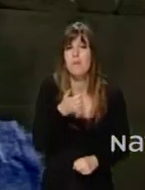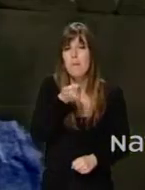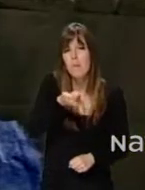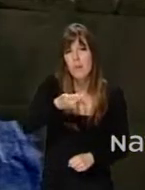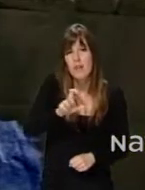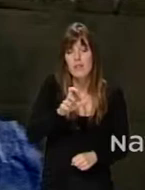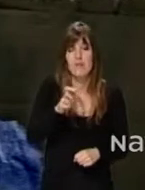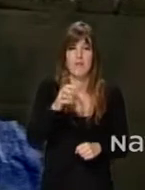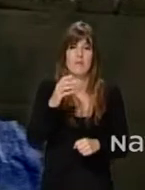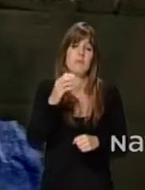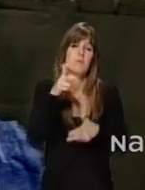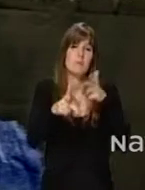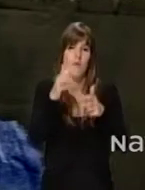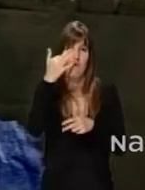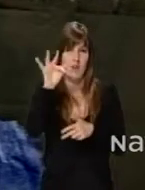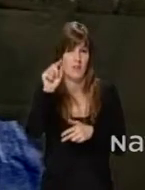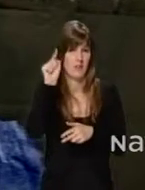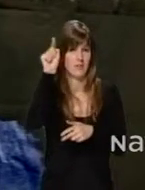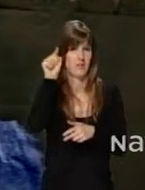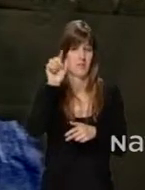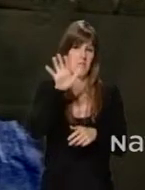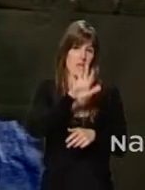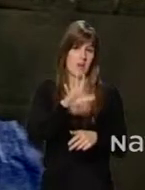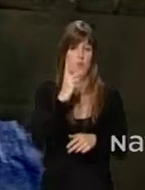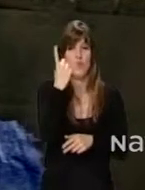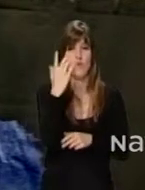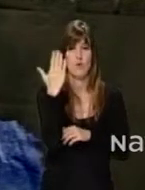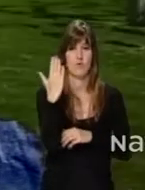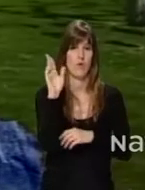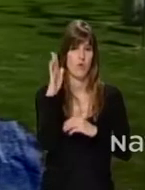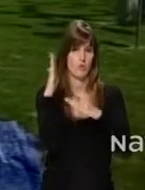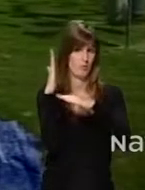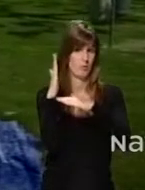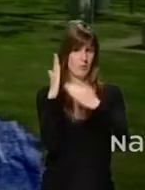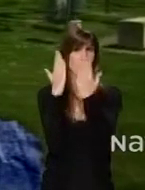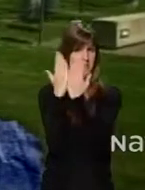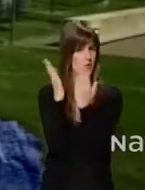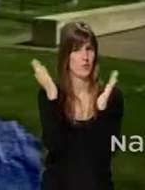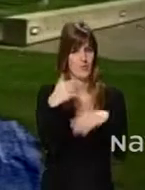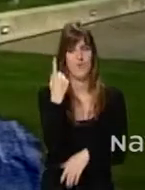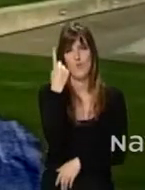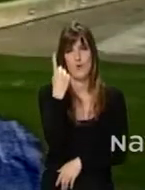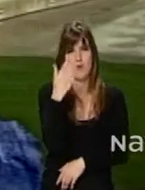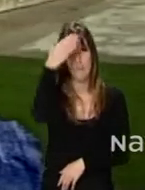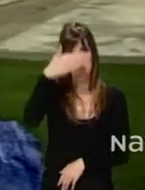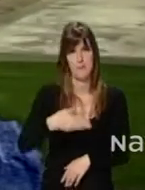de Iparralde o del País Vasco francés y es un frontón hablé, frontón de rebote que se llama, es decir, de una sola